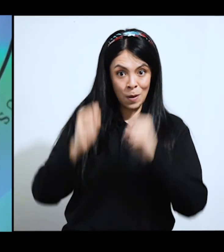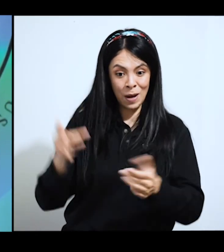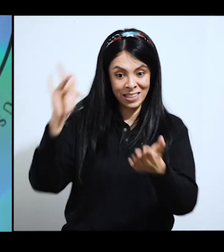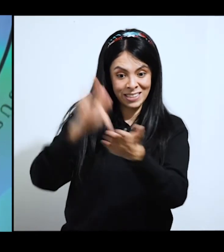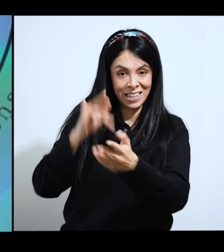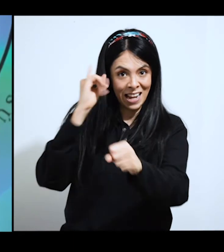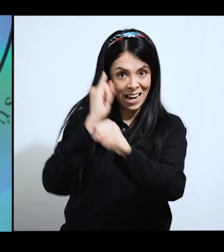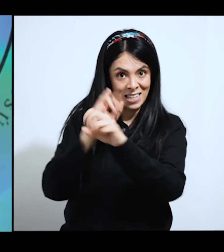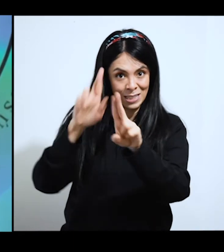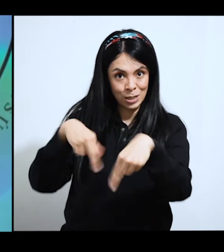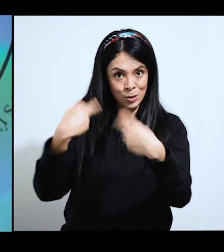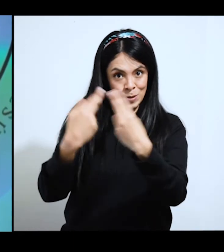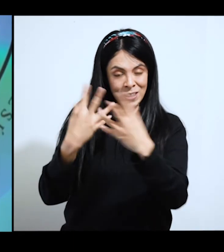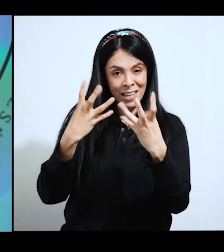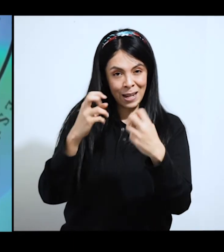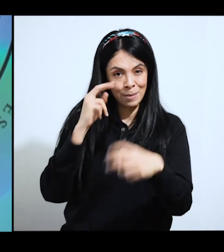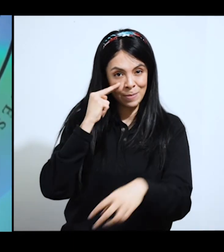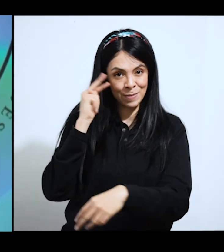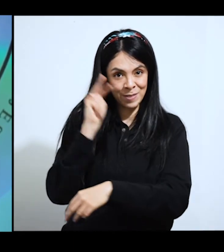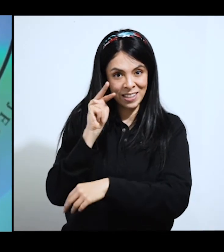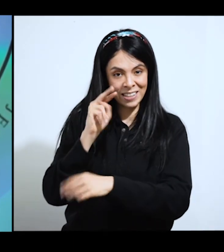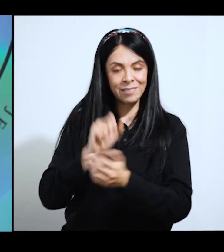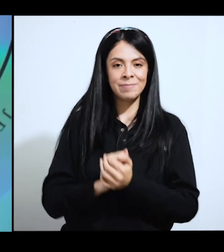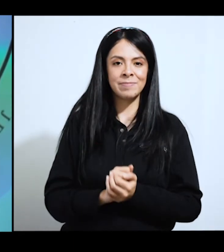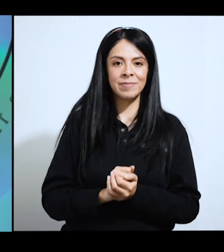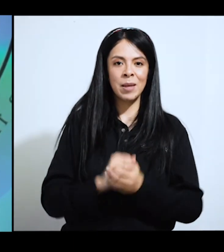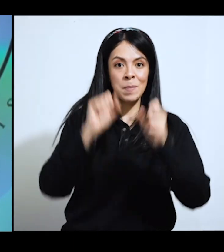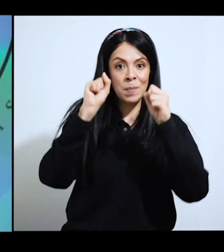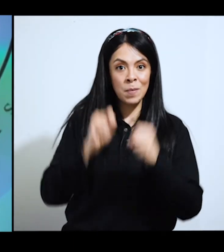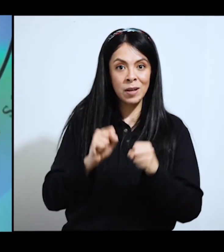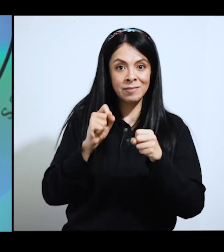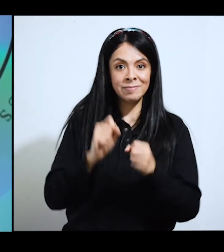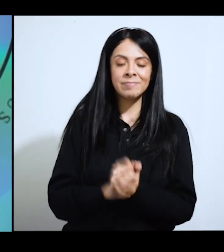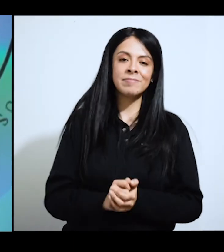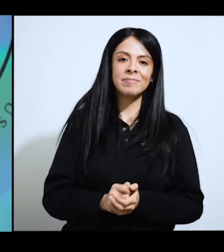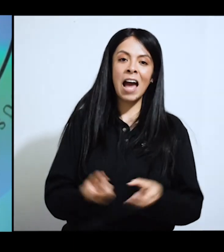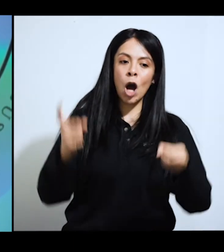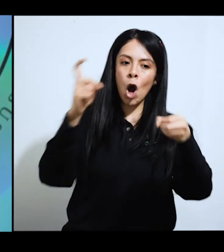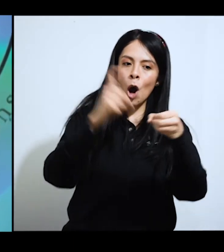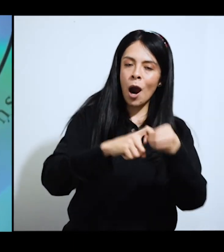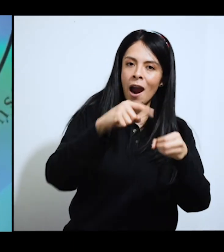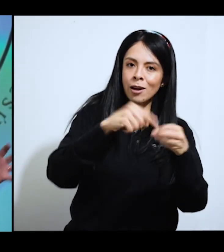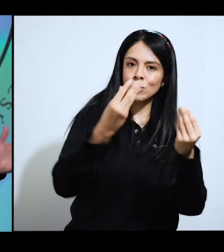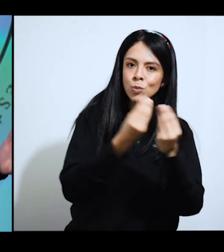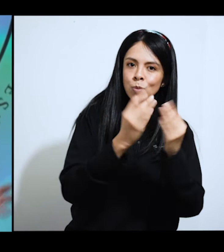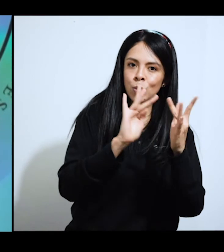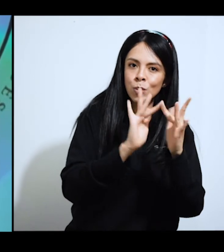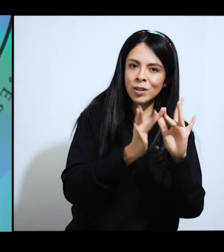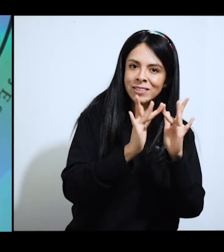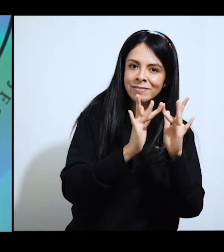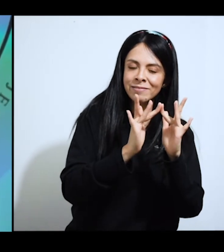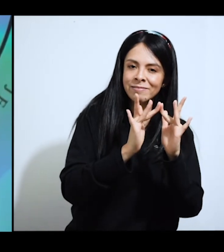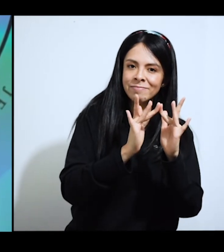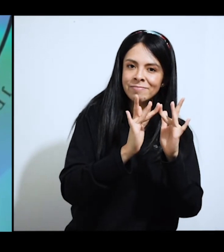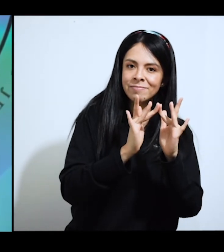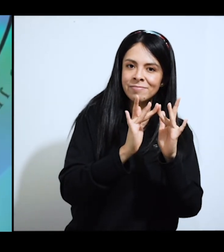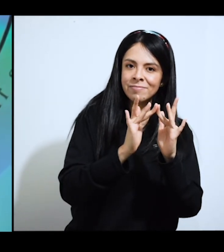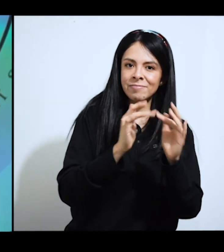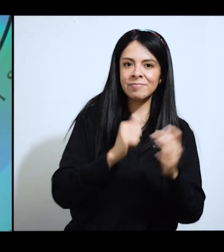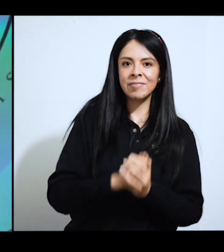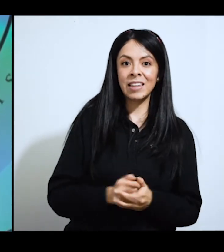Ellos también te van a ayudar a que seas parte de un grupo de conexión, porque a través de la herramienta del Zoom nos estamos